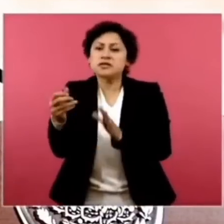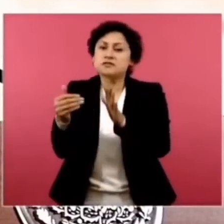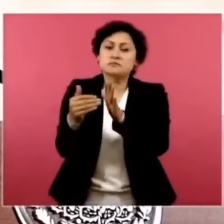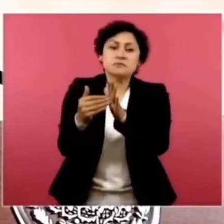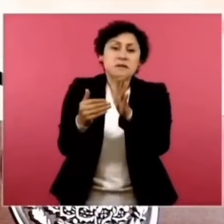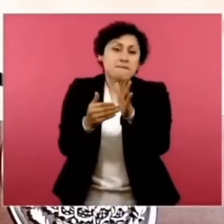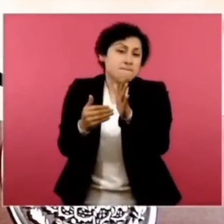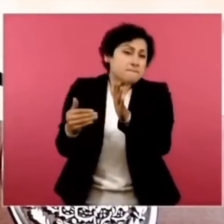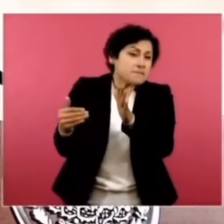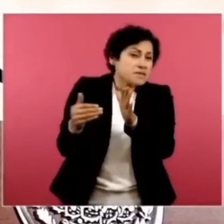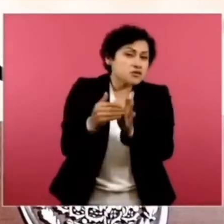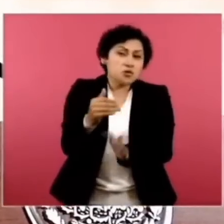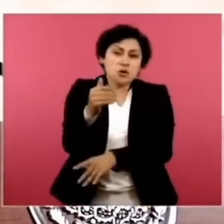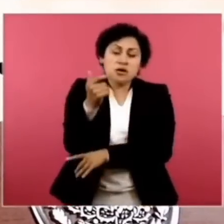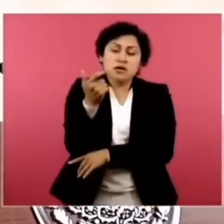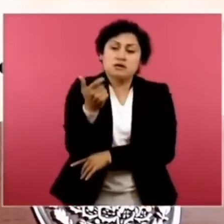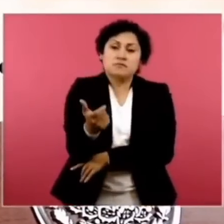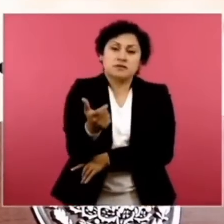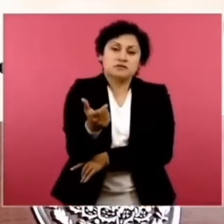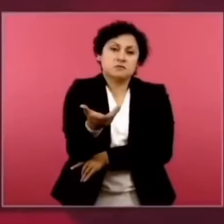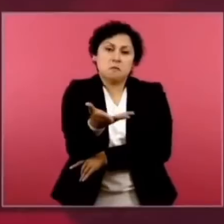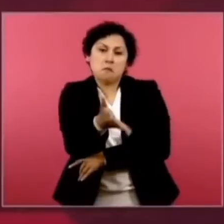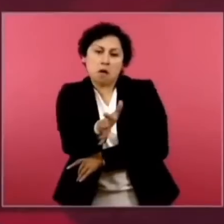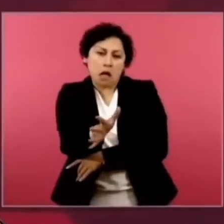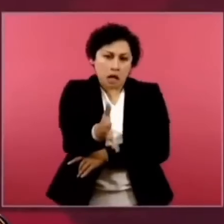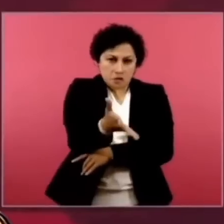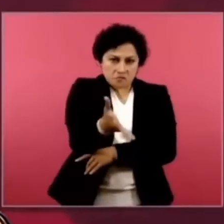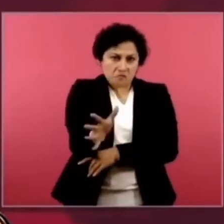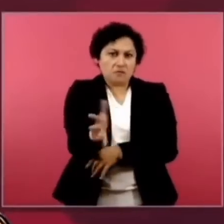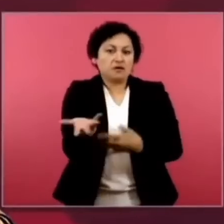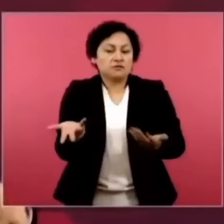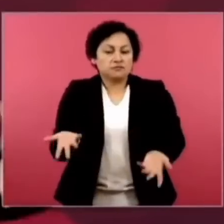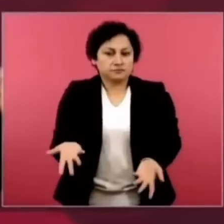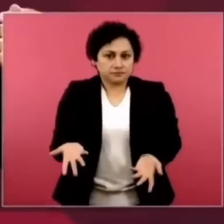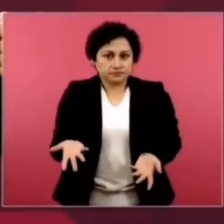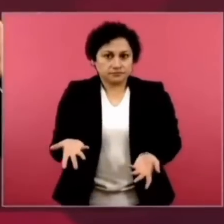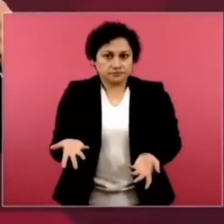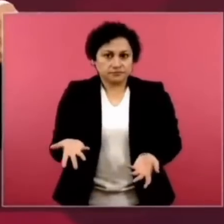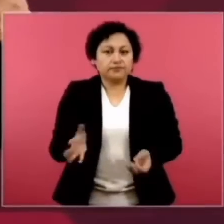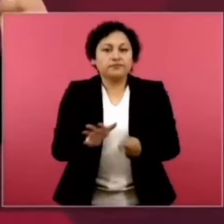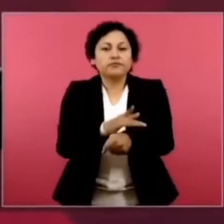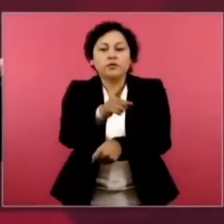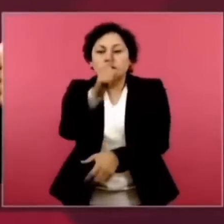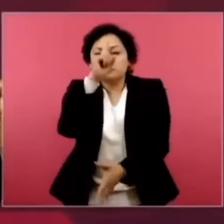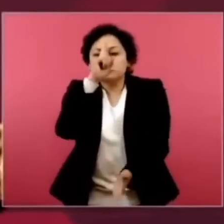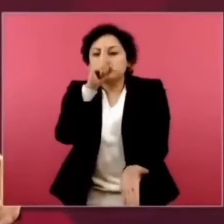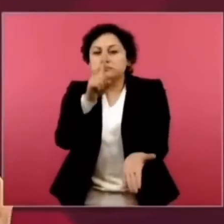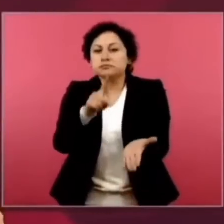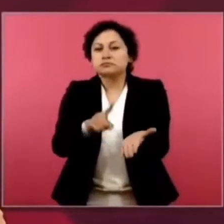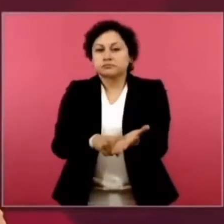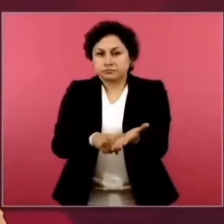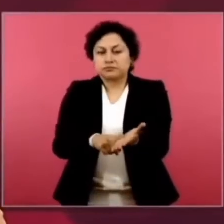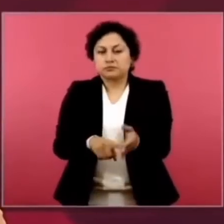De 100 a 200,000 millones. Porque no es nada más la publicidad,